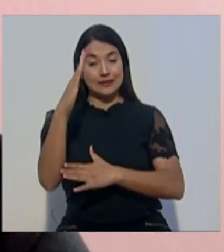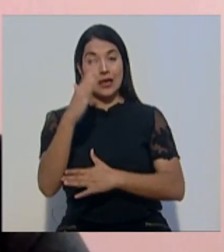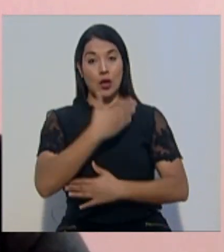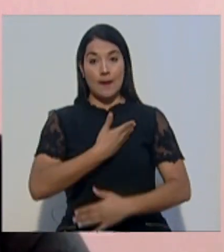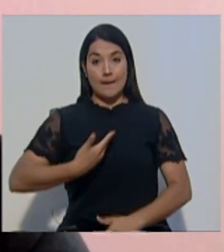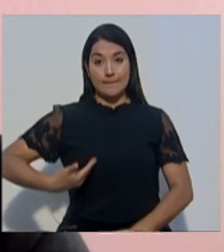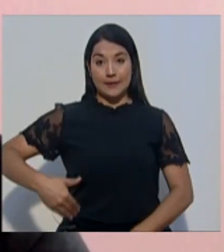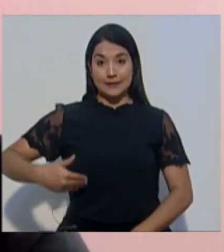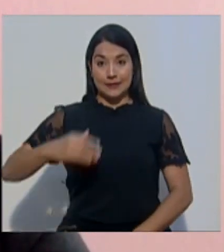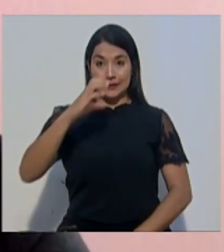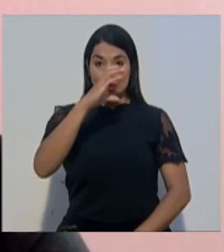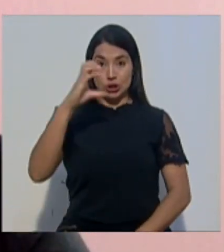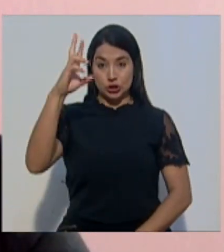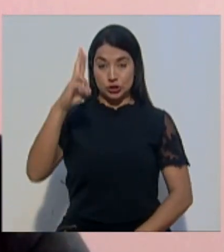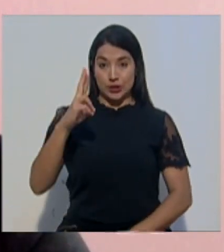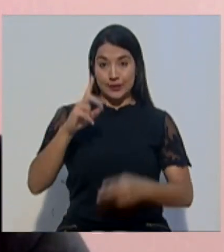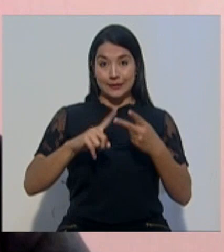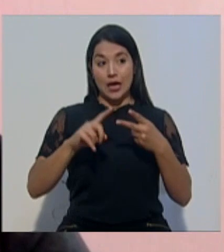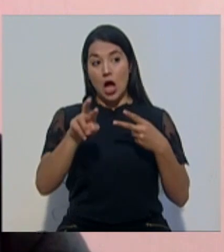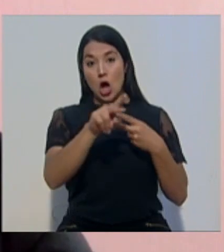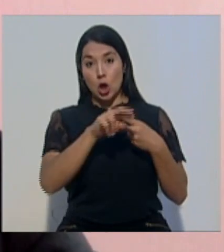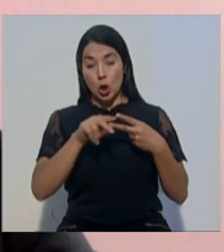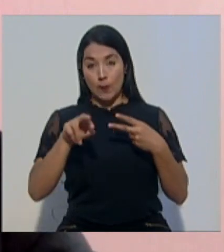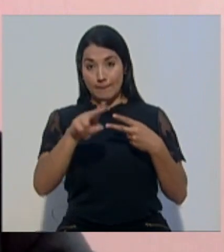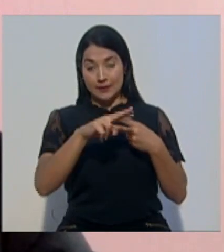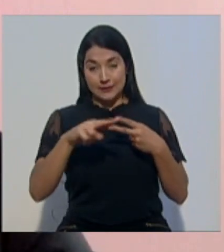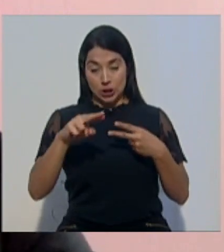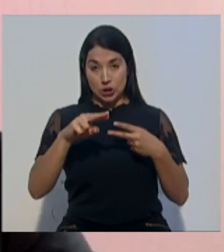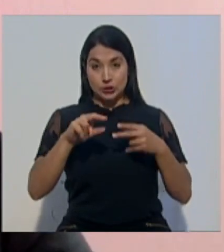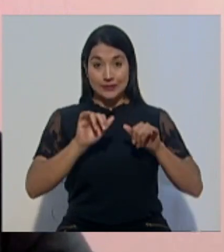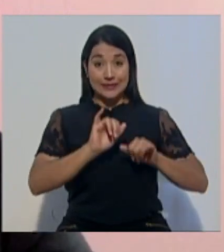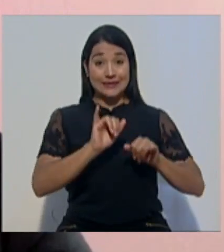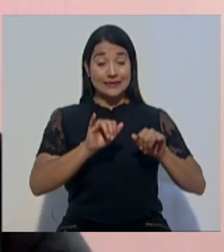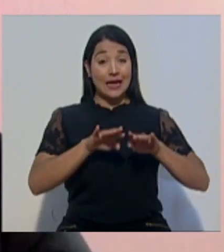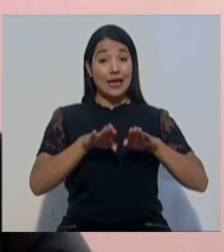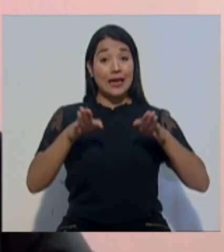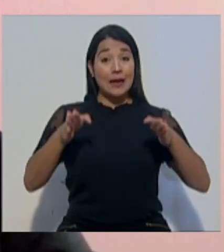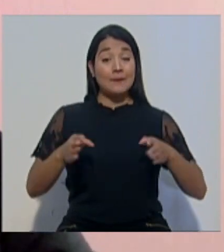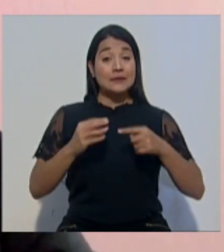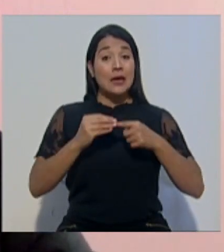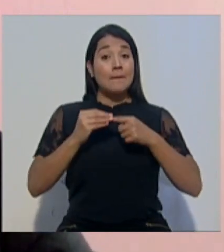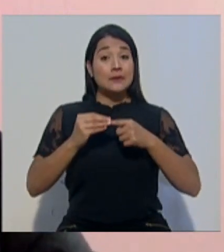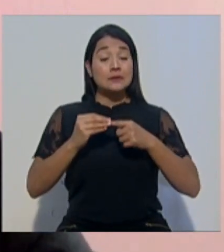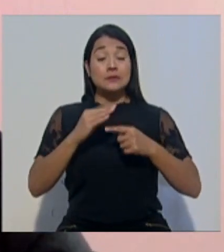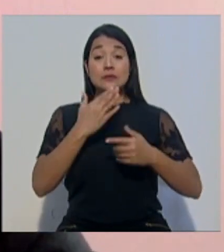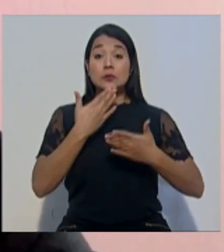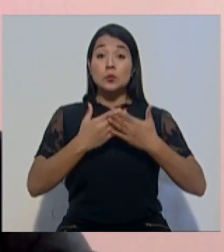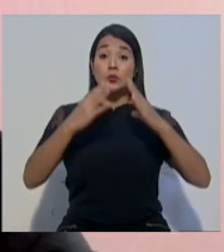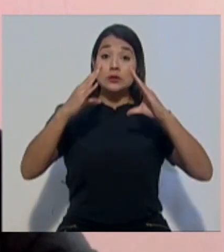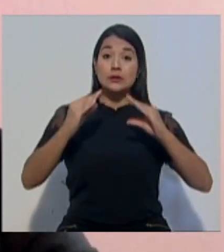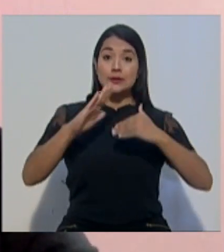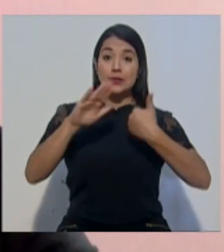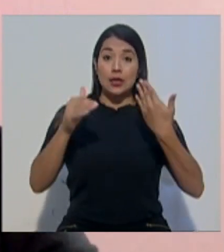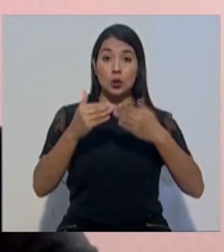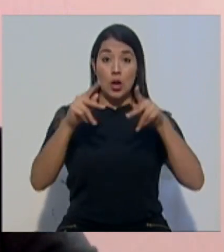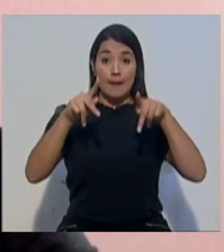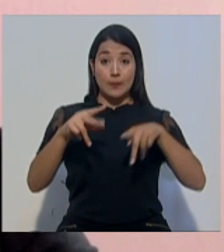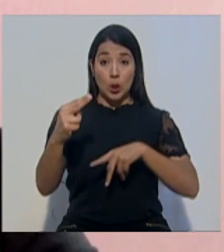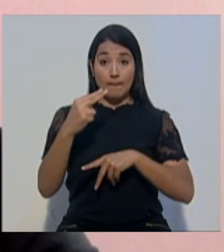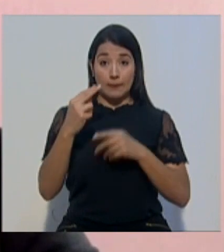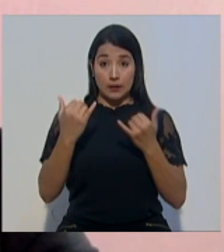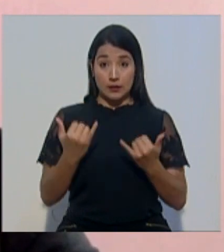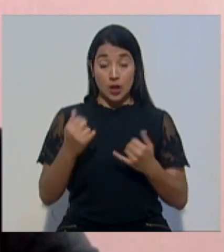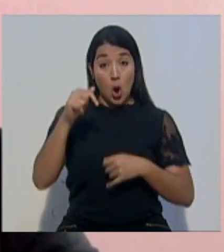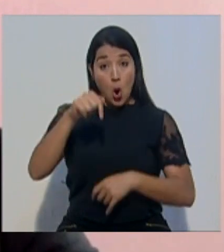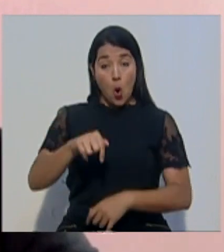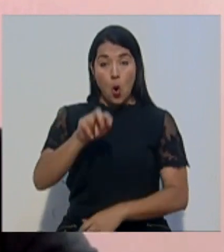señor presidente de la República y a los compañeros de la mesa principal, todos los que están siguiendo la transmisión. Al ser